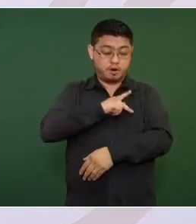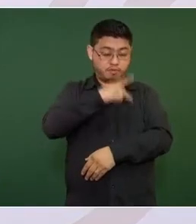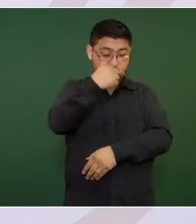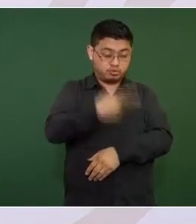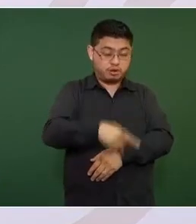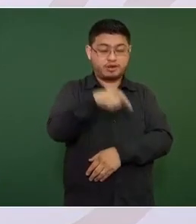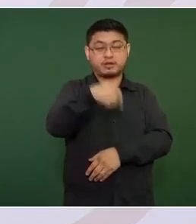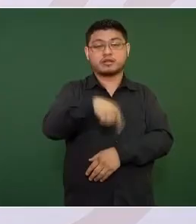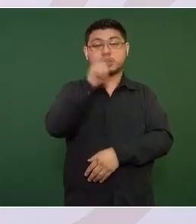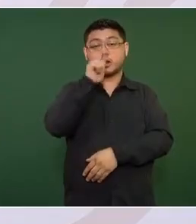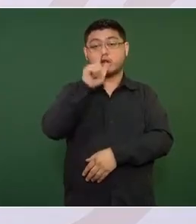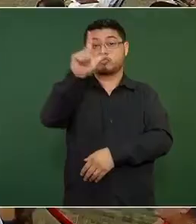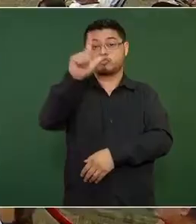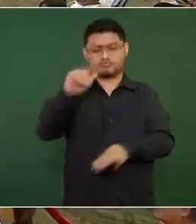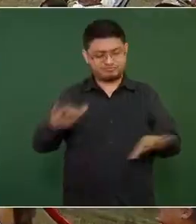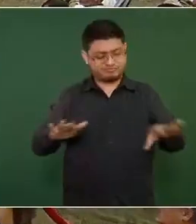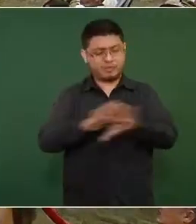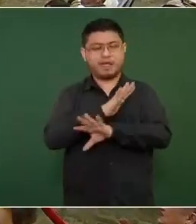industria eléctrica.